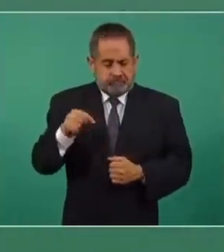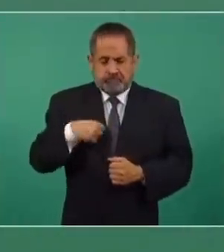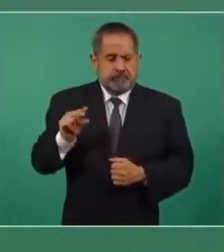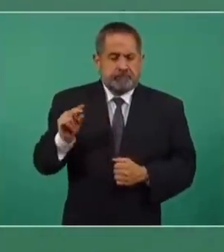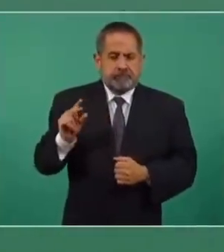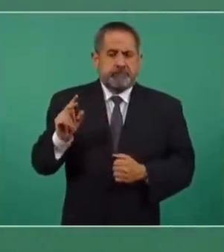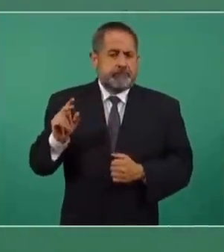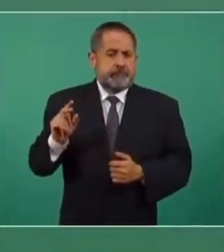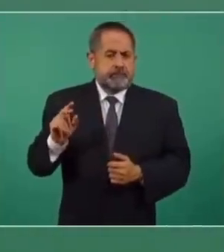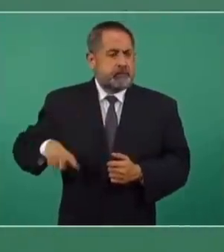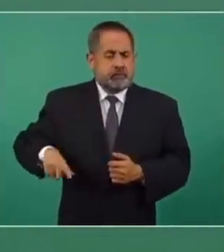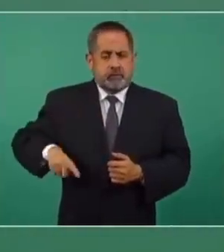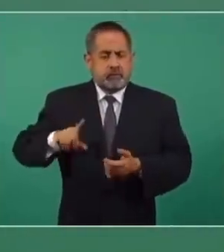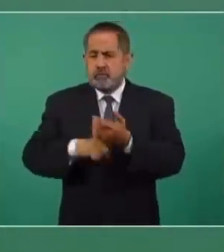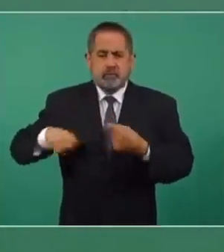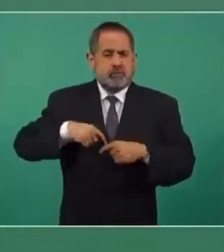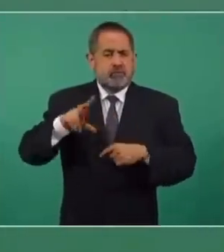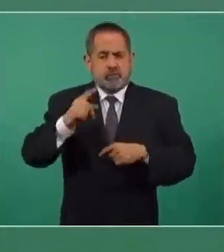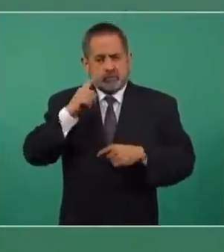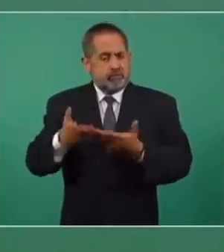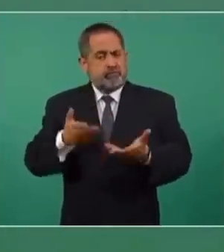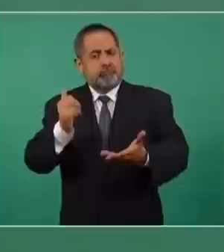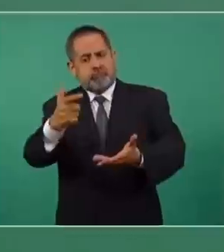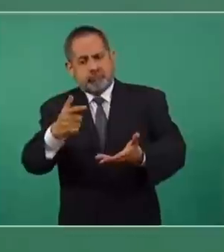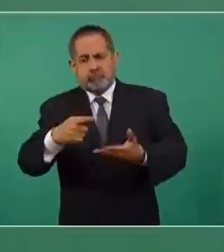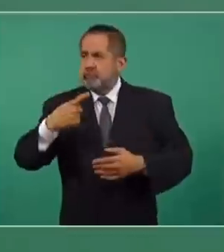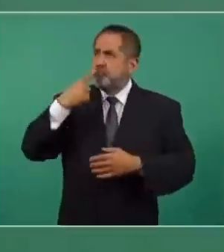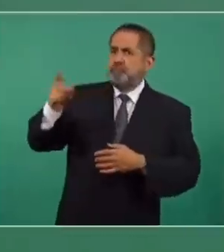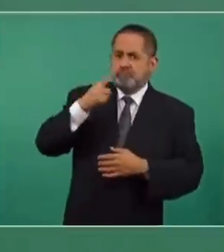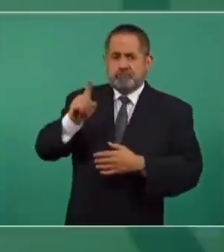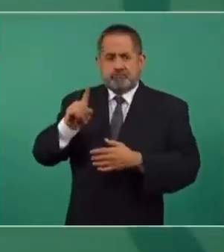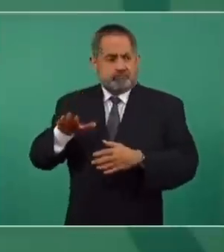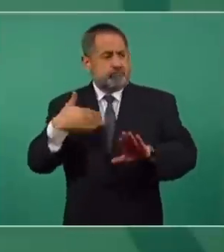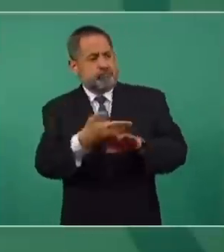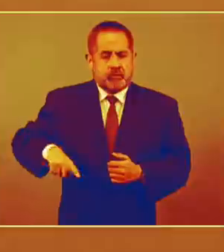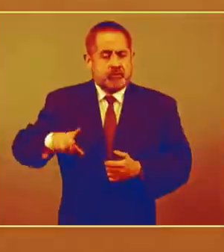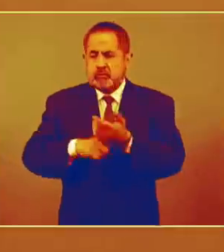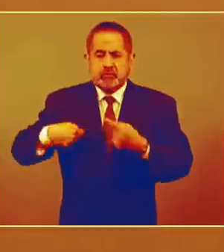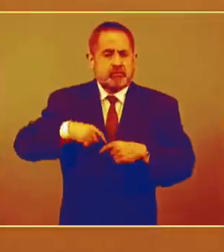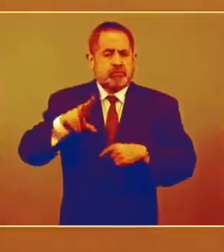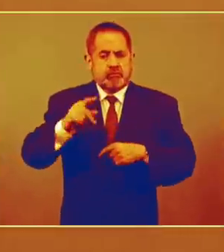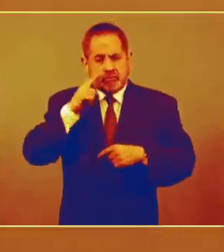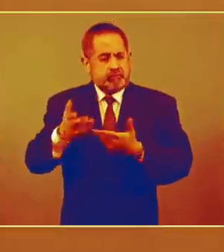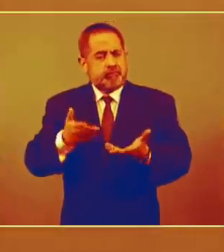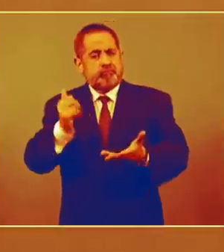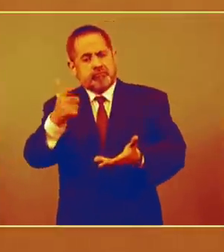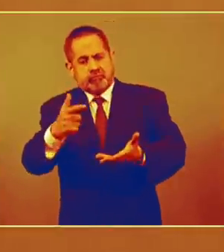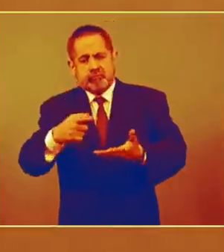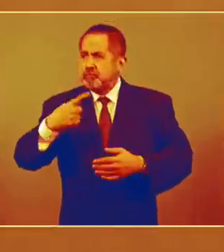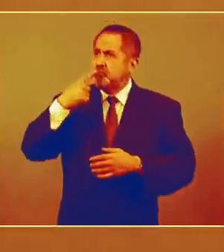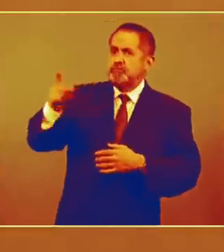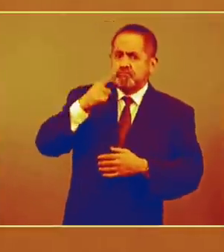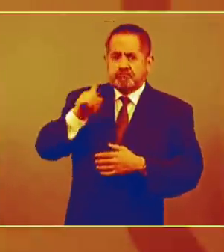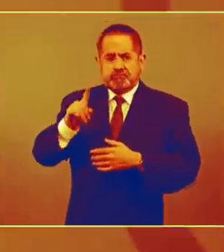desde el gobierno a presentar ninguna denuncia en contra de expresidentes.